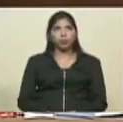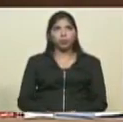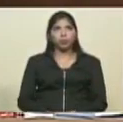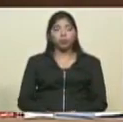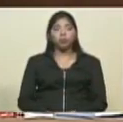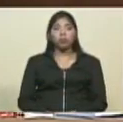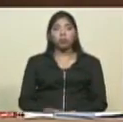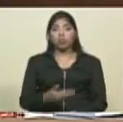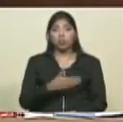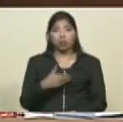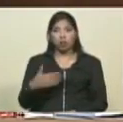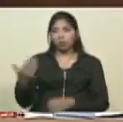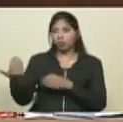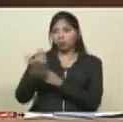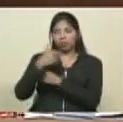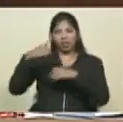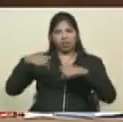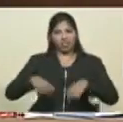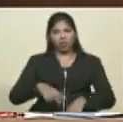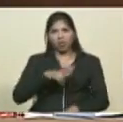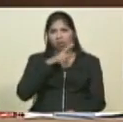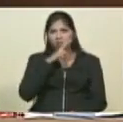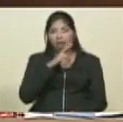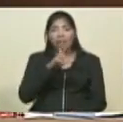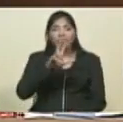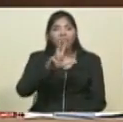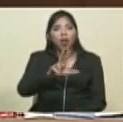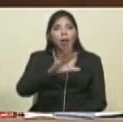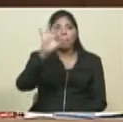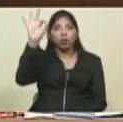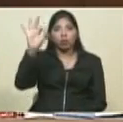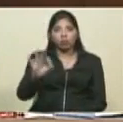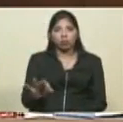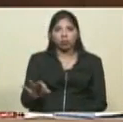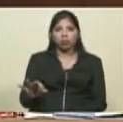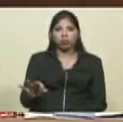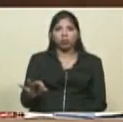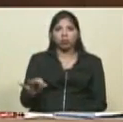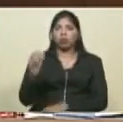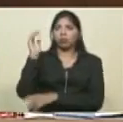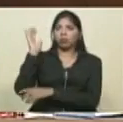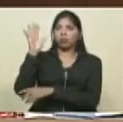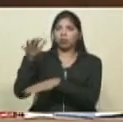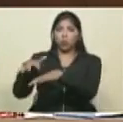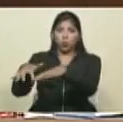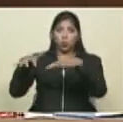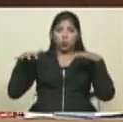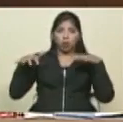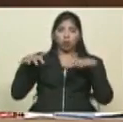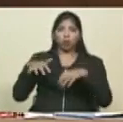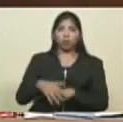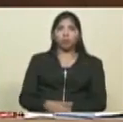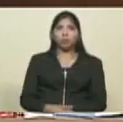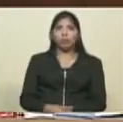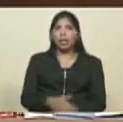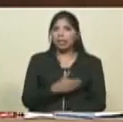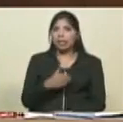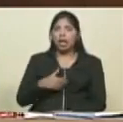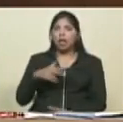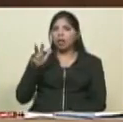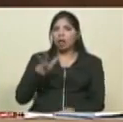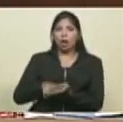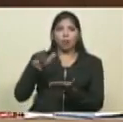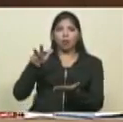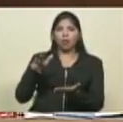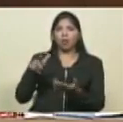contra nuestro país. Un 3% de un parlamento que pretende aprobar sanciones